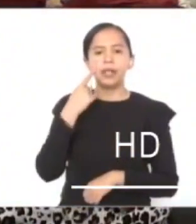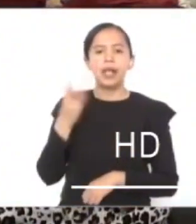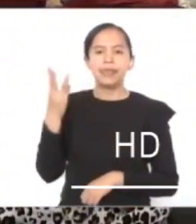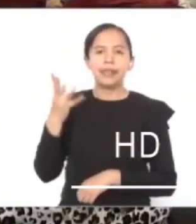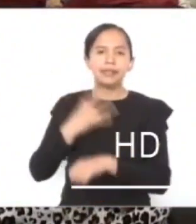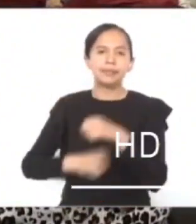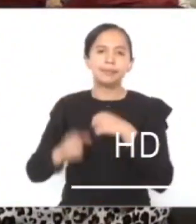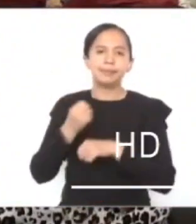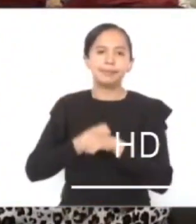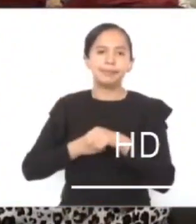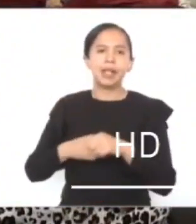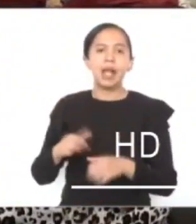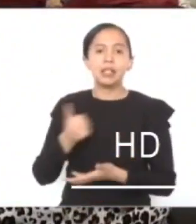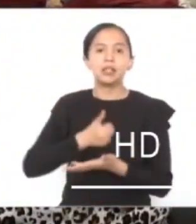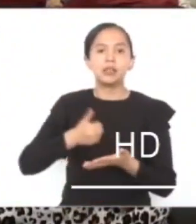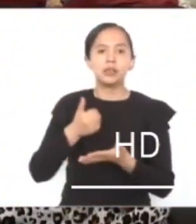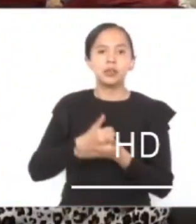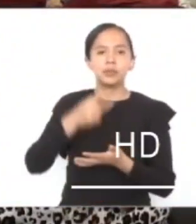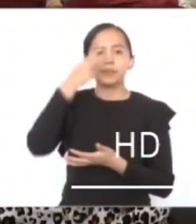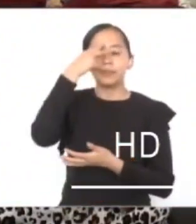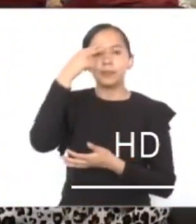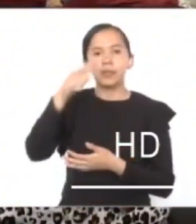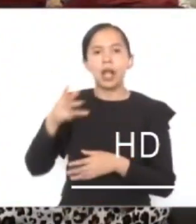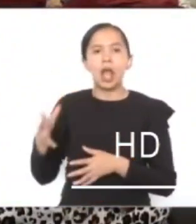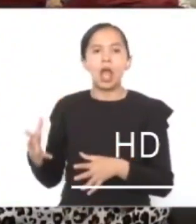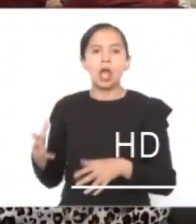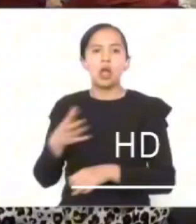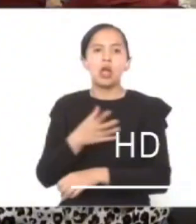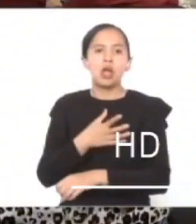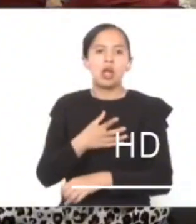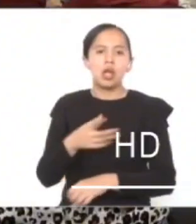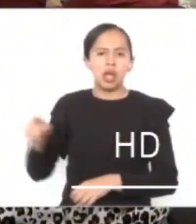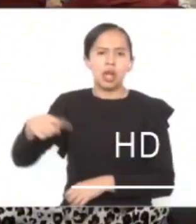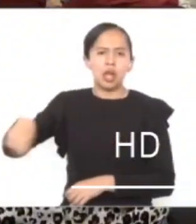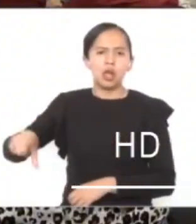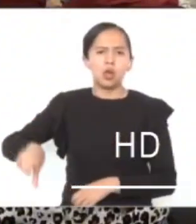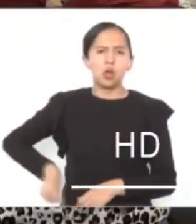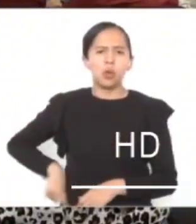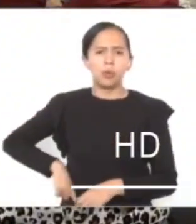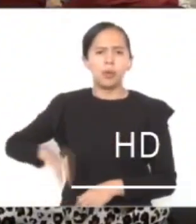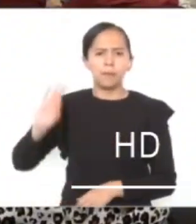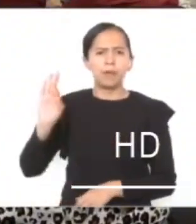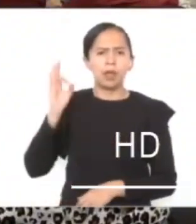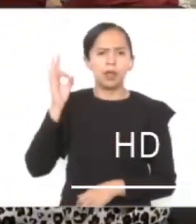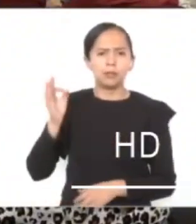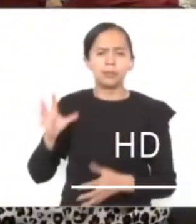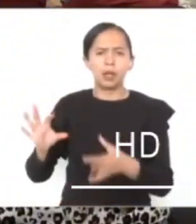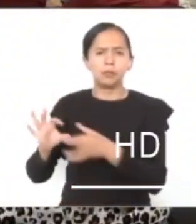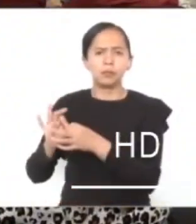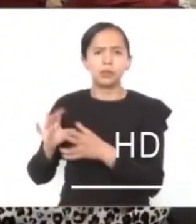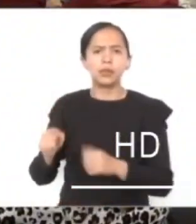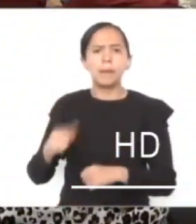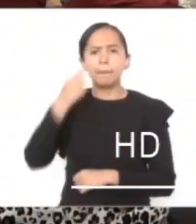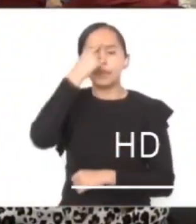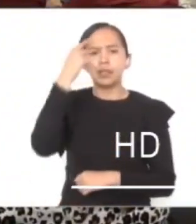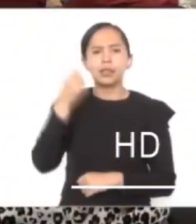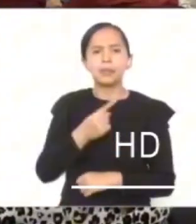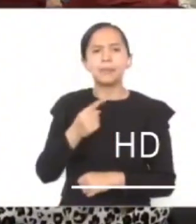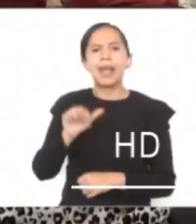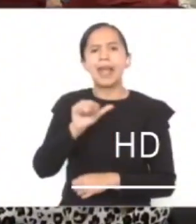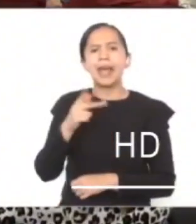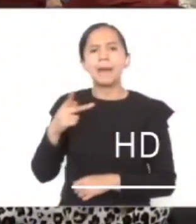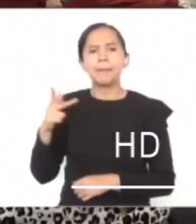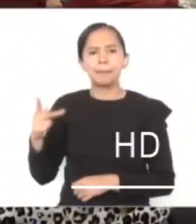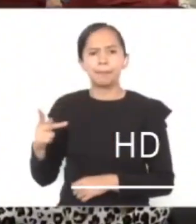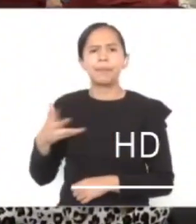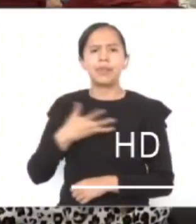3 años el gobierno de la ciudad está en cercana coordinación con el gobierno federal para implementar un sistema, se llama Cell Broadcast.